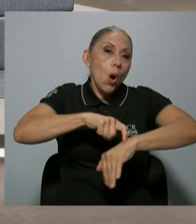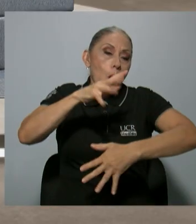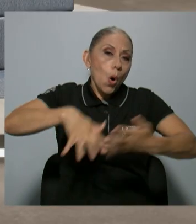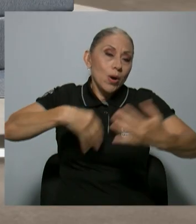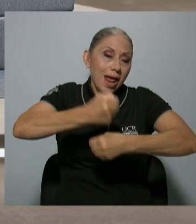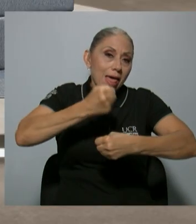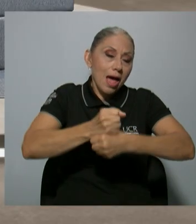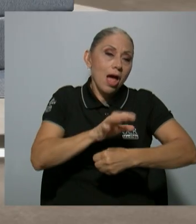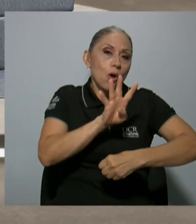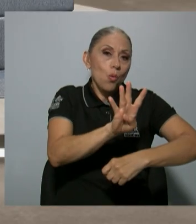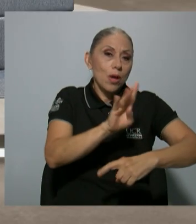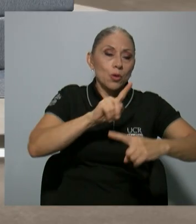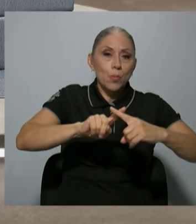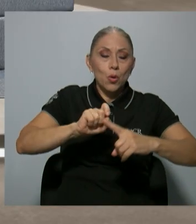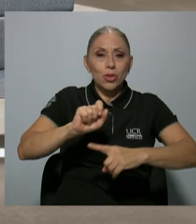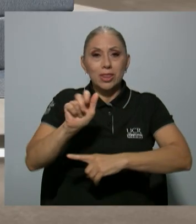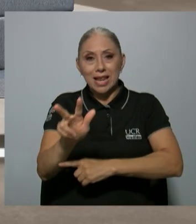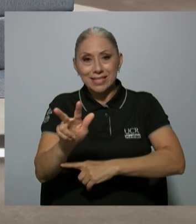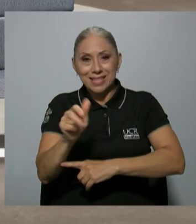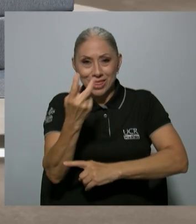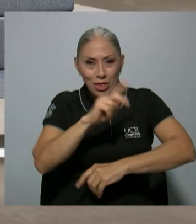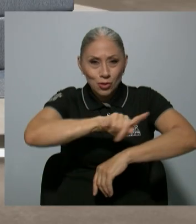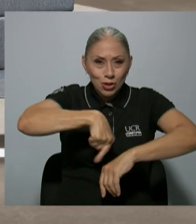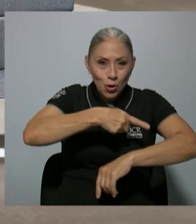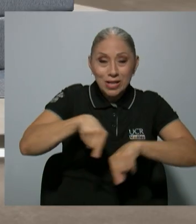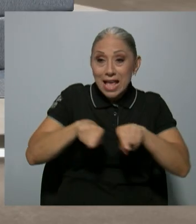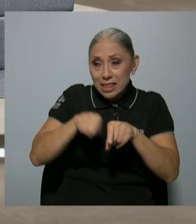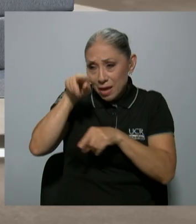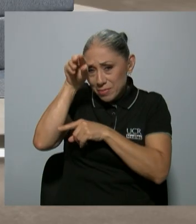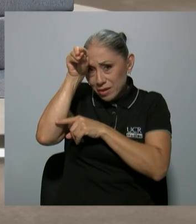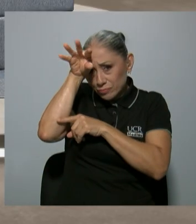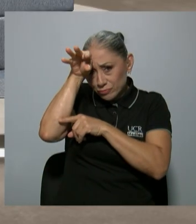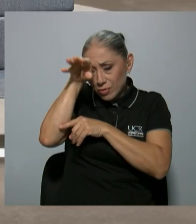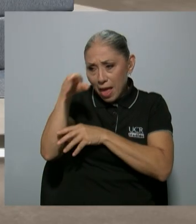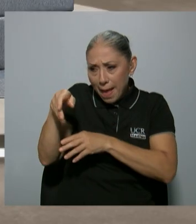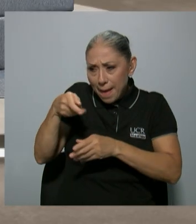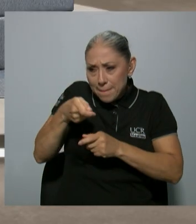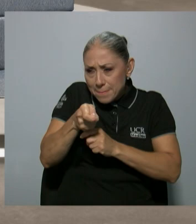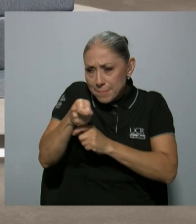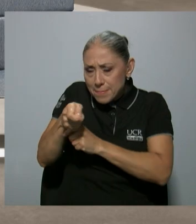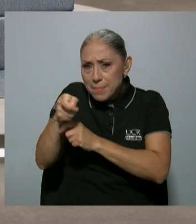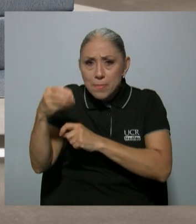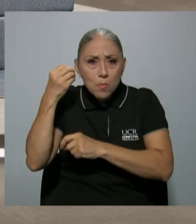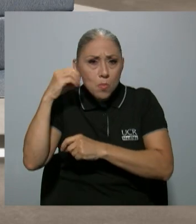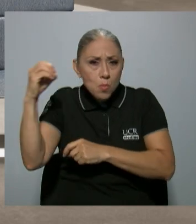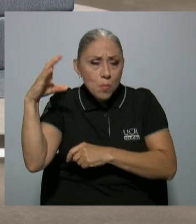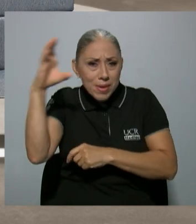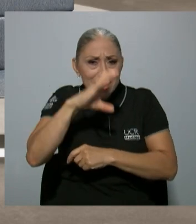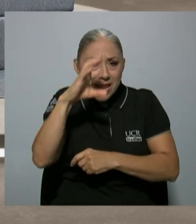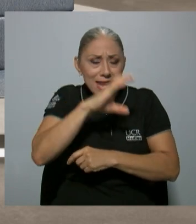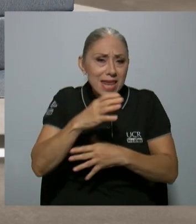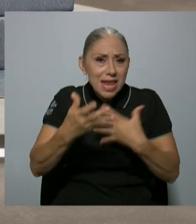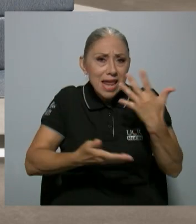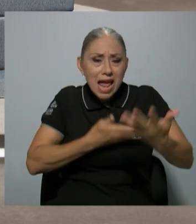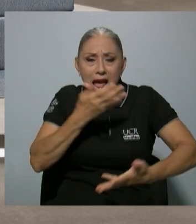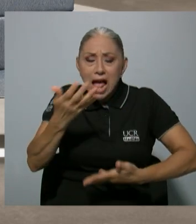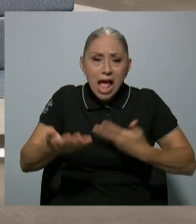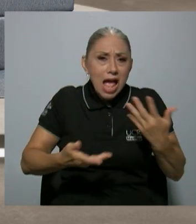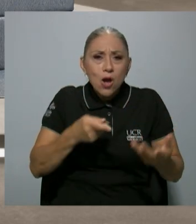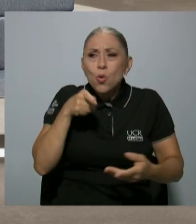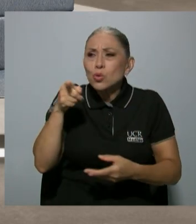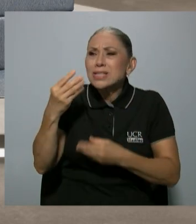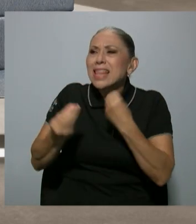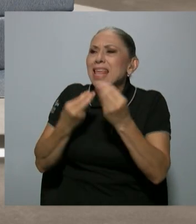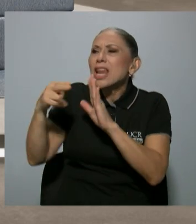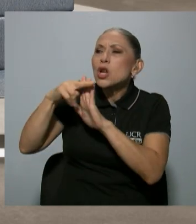minería a cielo abierto, etcétera. ¿Qué nota le pone usted al poder legislativo en estos 4 años?